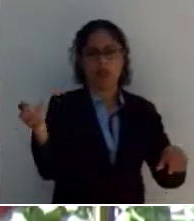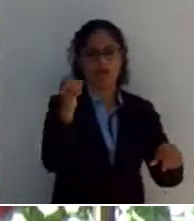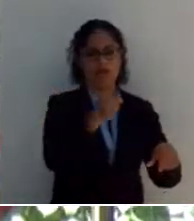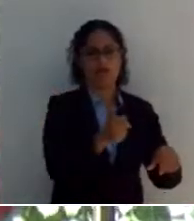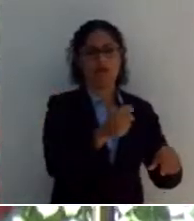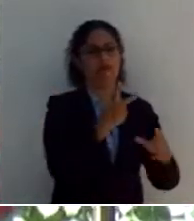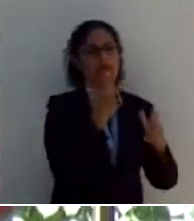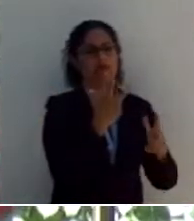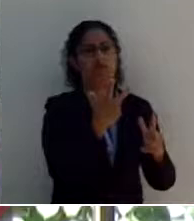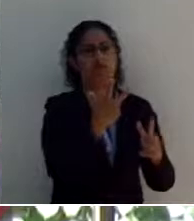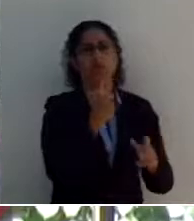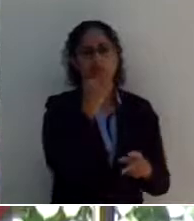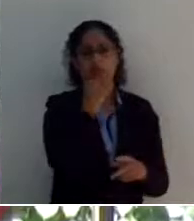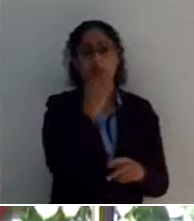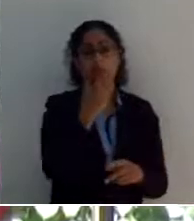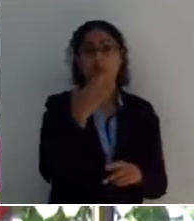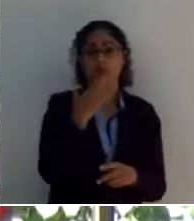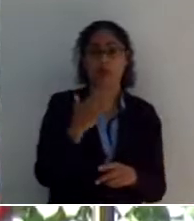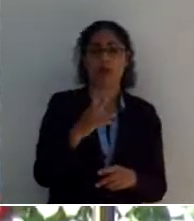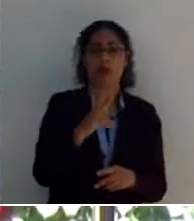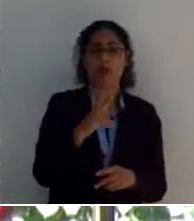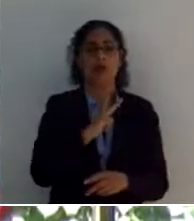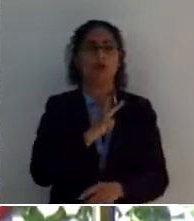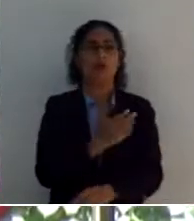Cácaro. Un compañero nuestro,